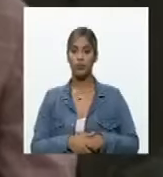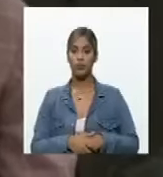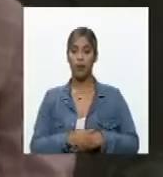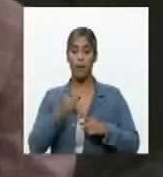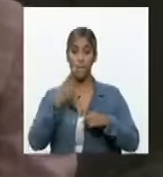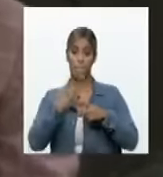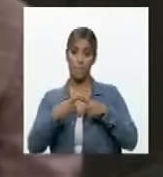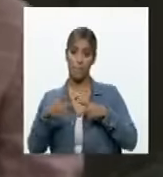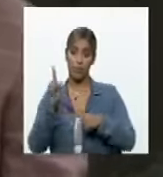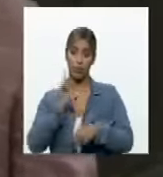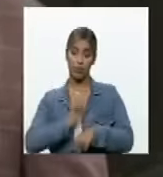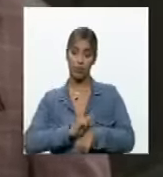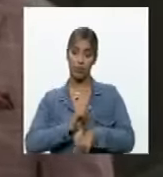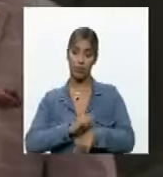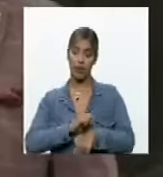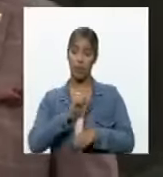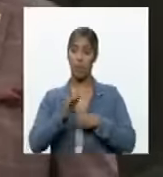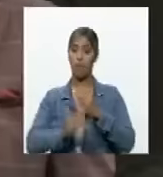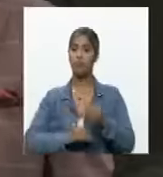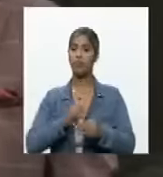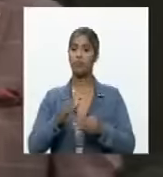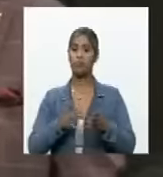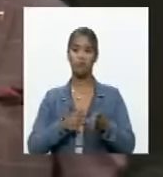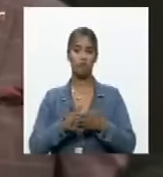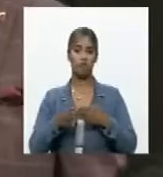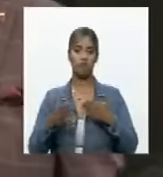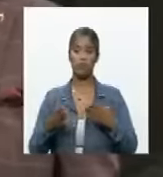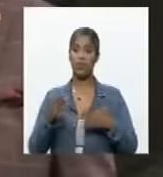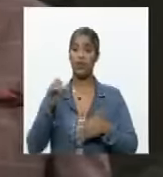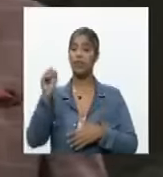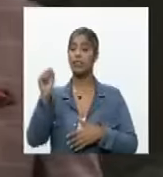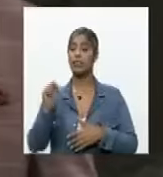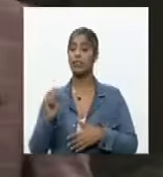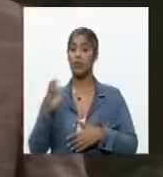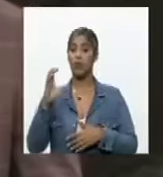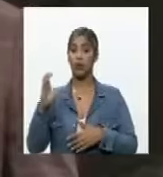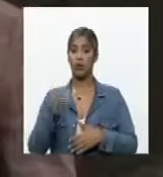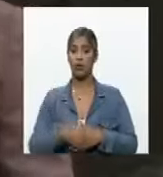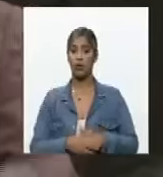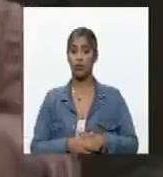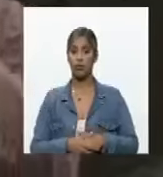Pero el tiempo hizo que a Simón Carreño